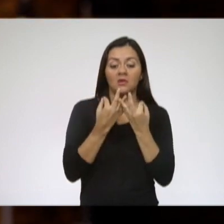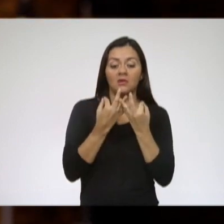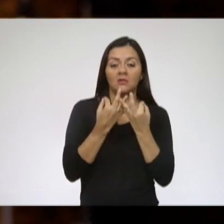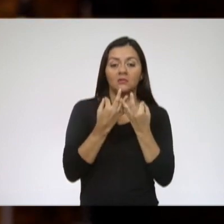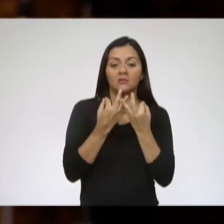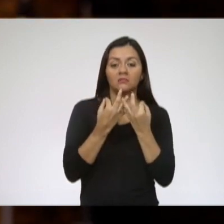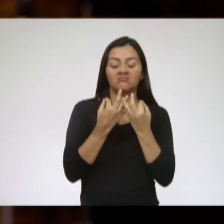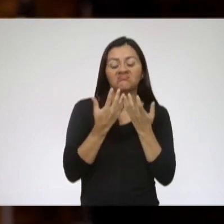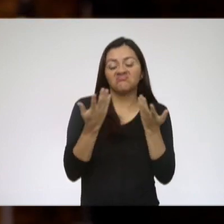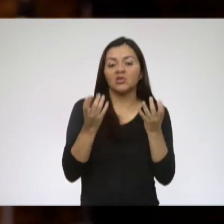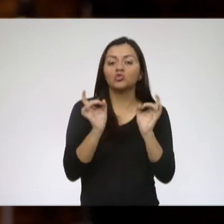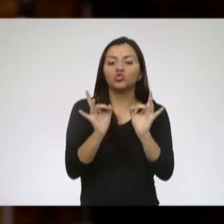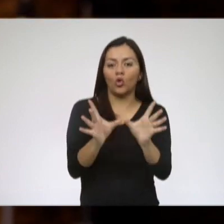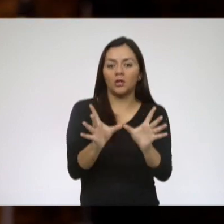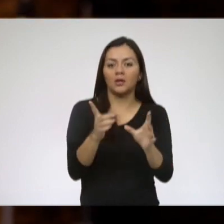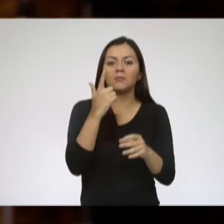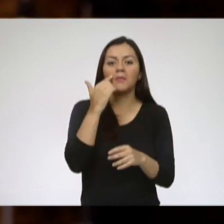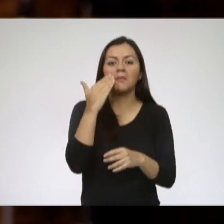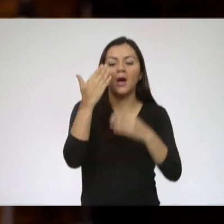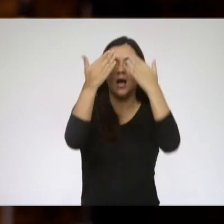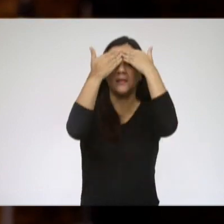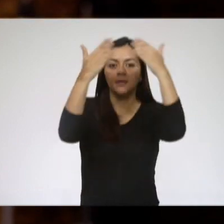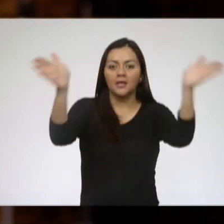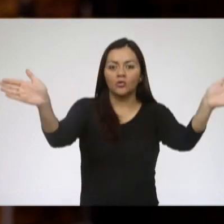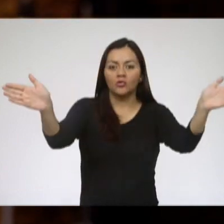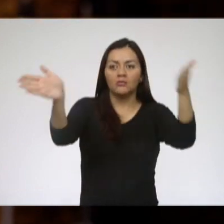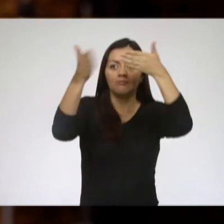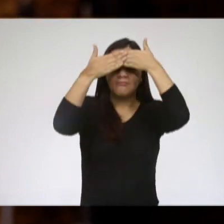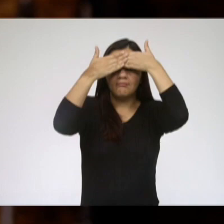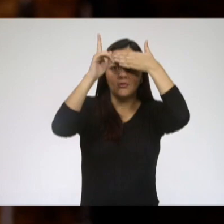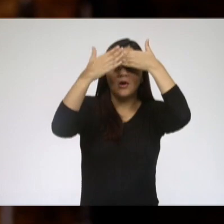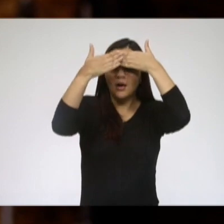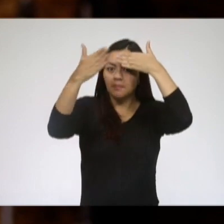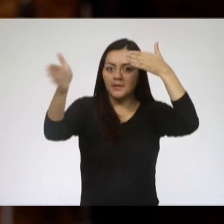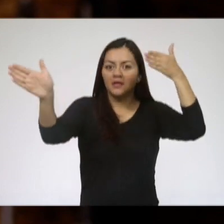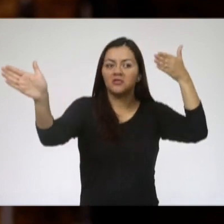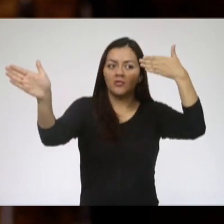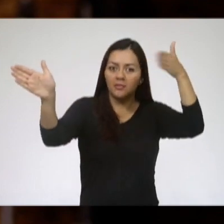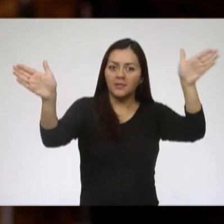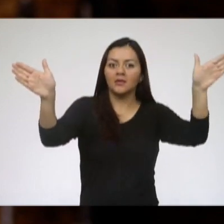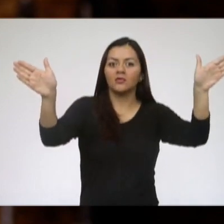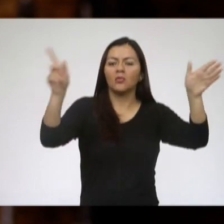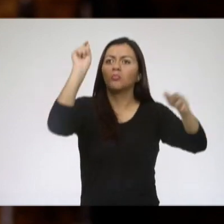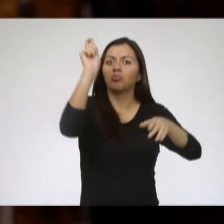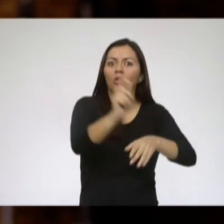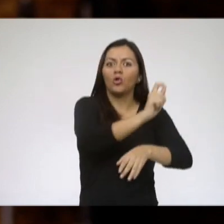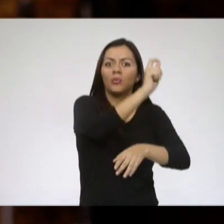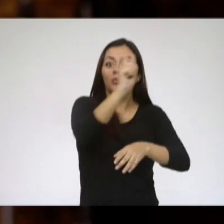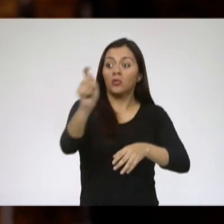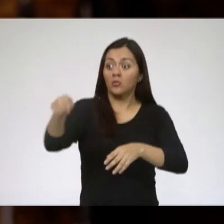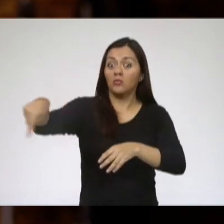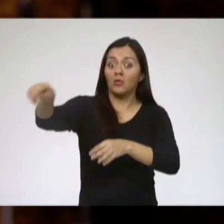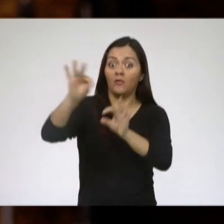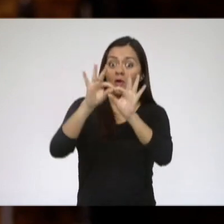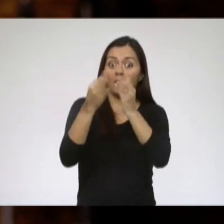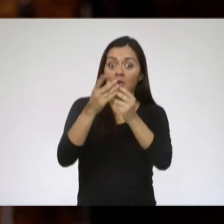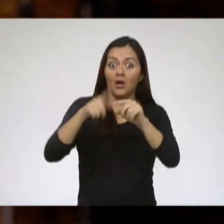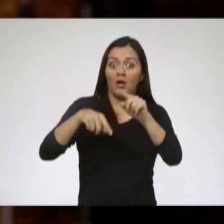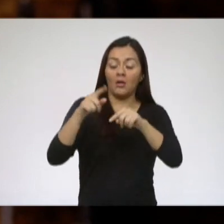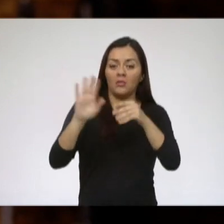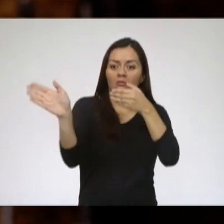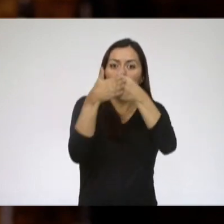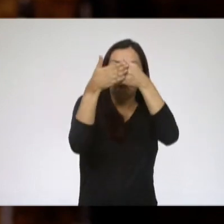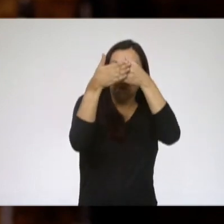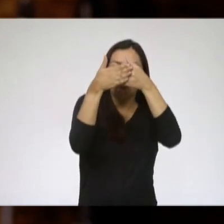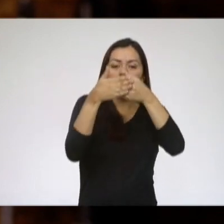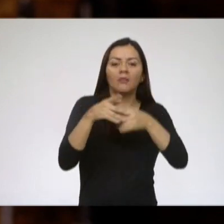son de mente abierta. Por suerte no nos han prohibido tanto como en otras familias he podido ver.